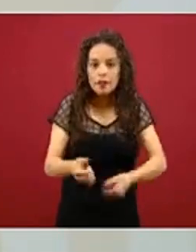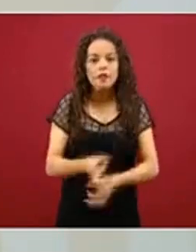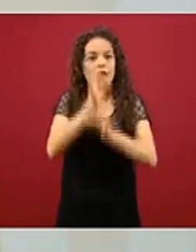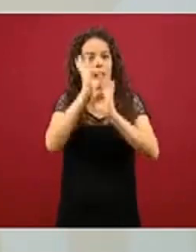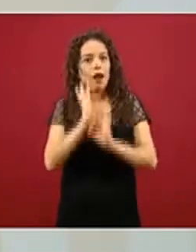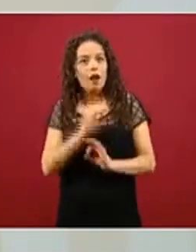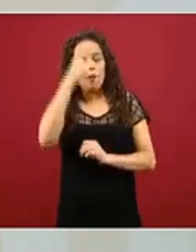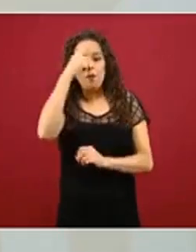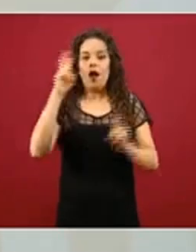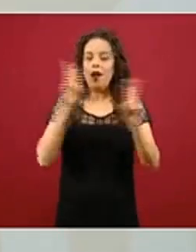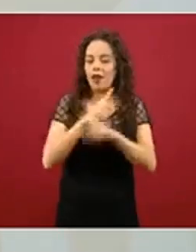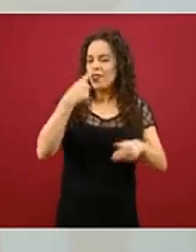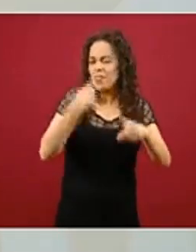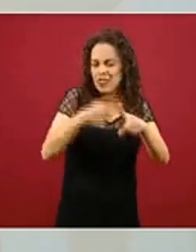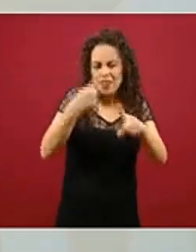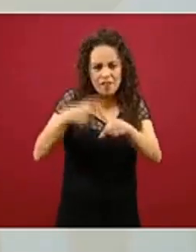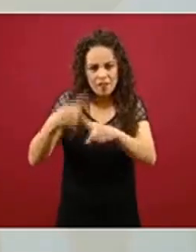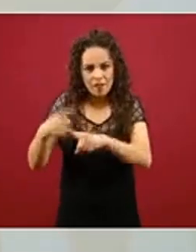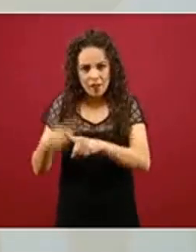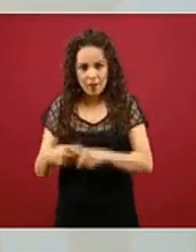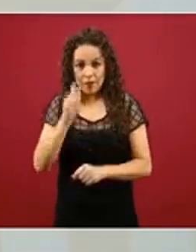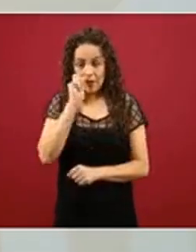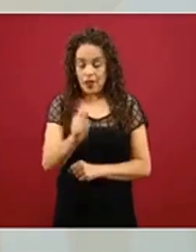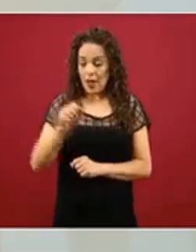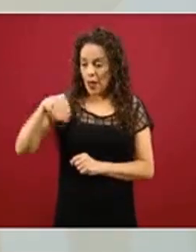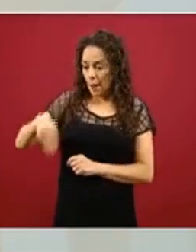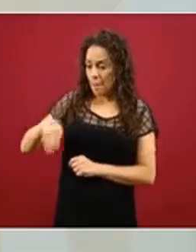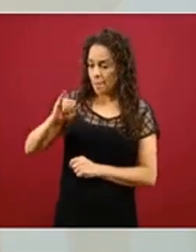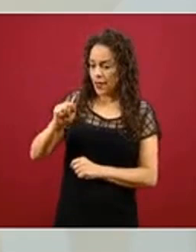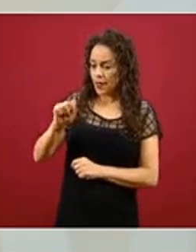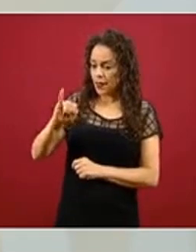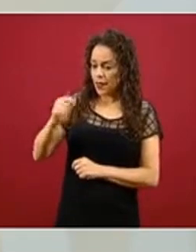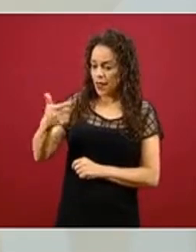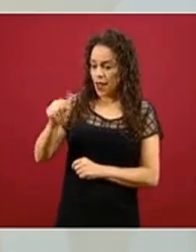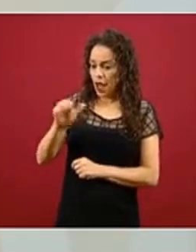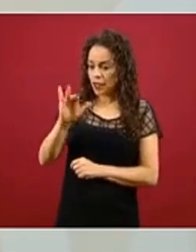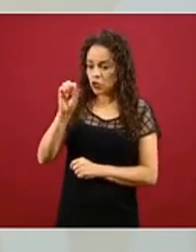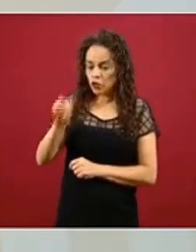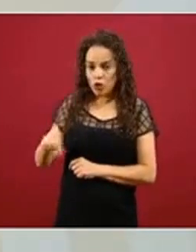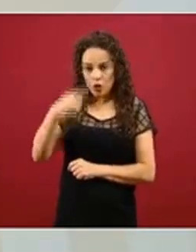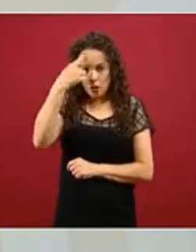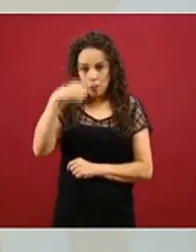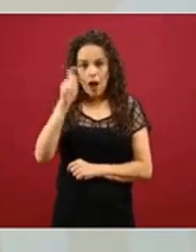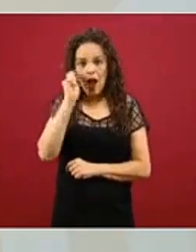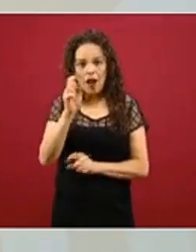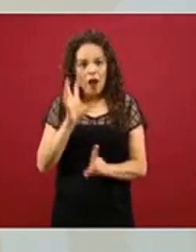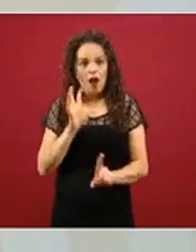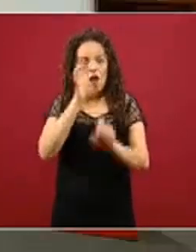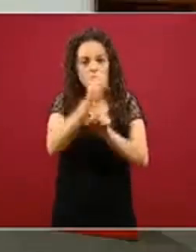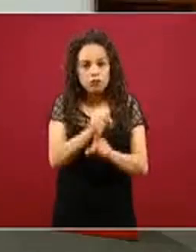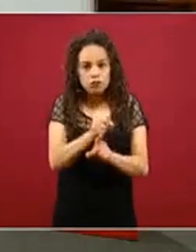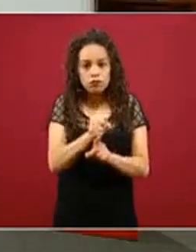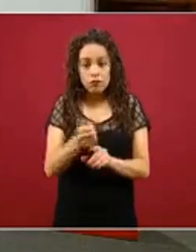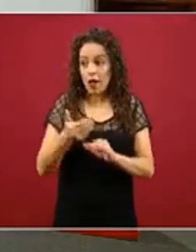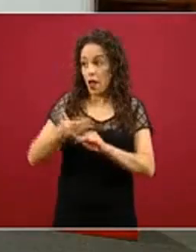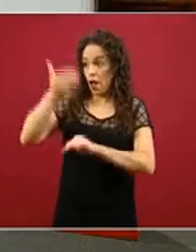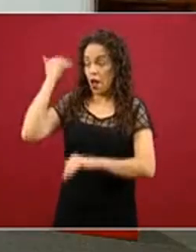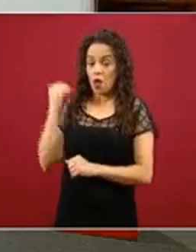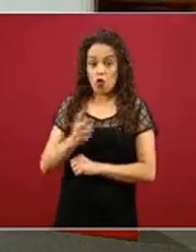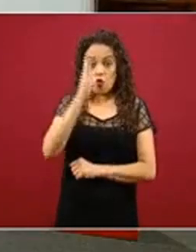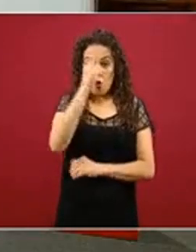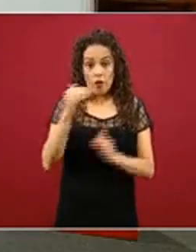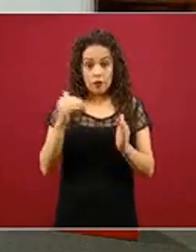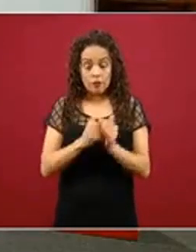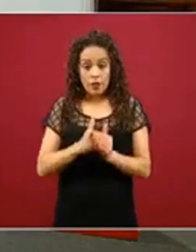de la mitigación, esto está descrito desde al menos 2005 en los planes de preparación y respuesta